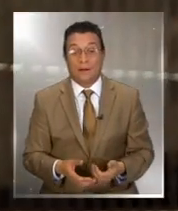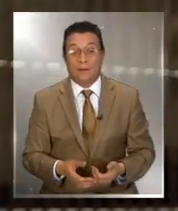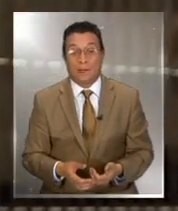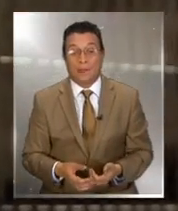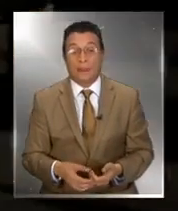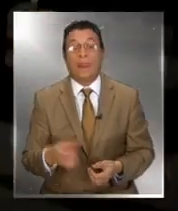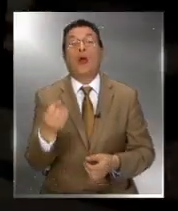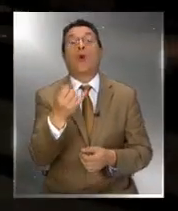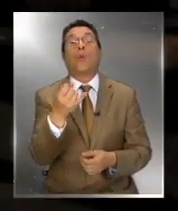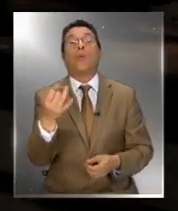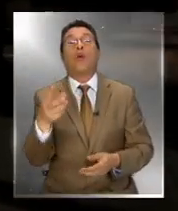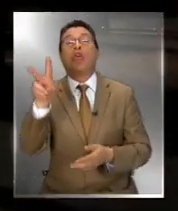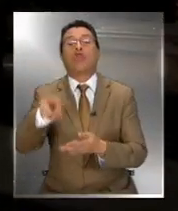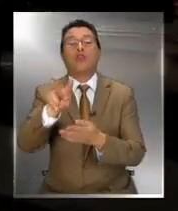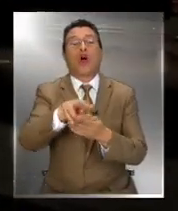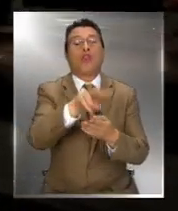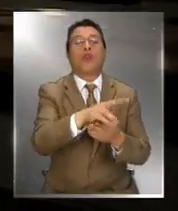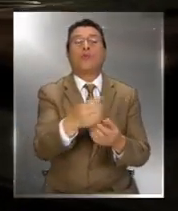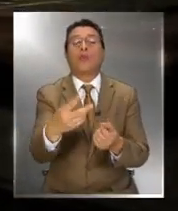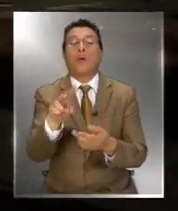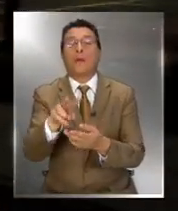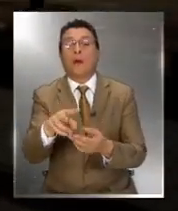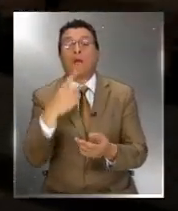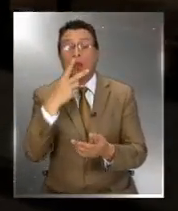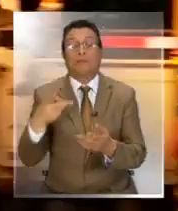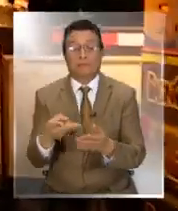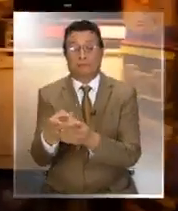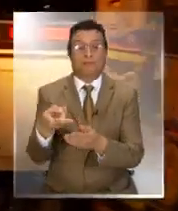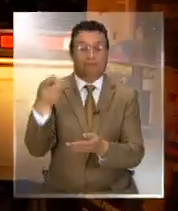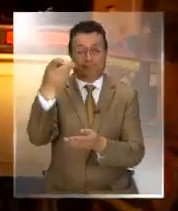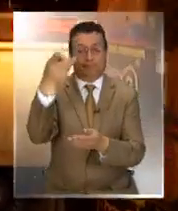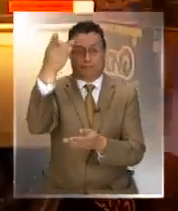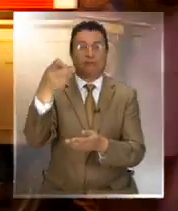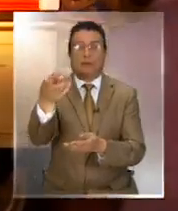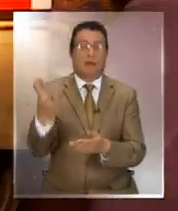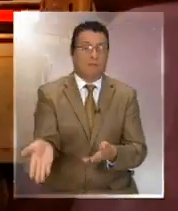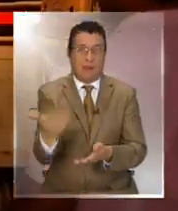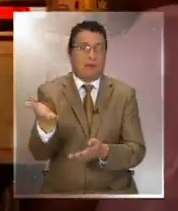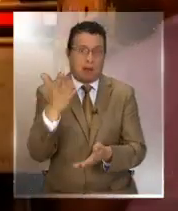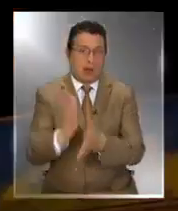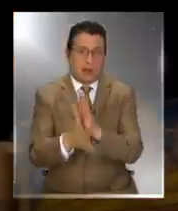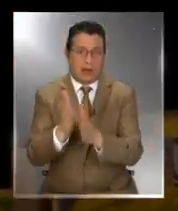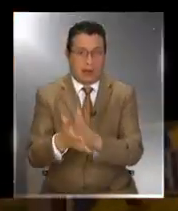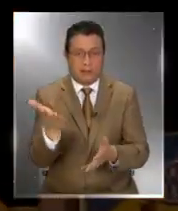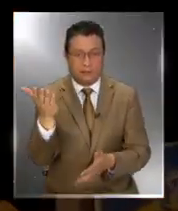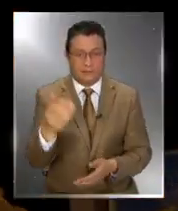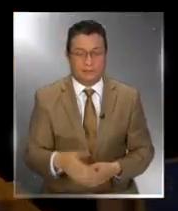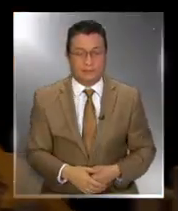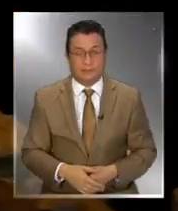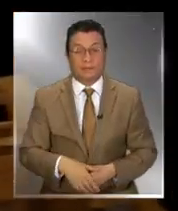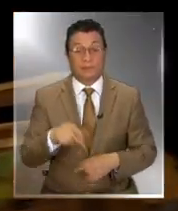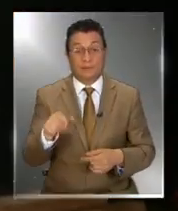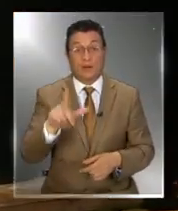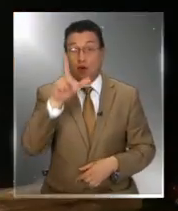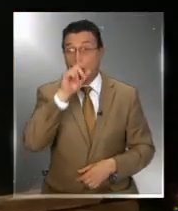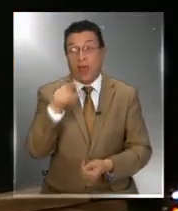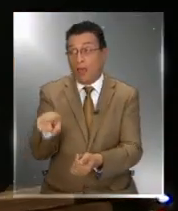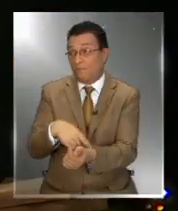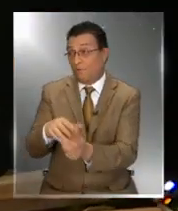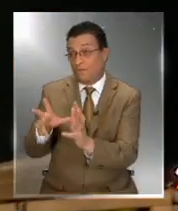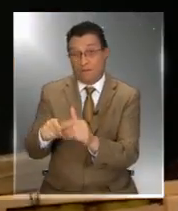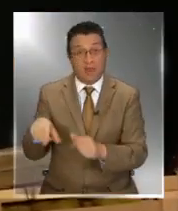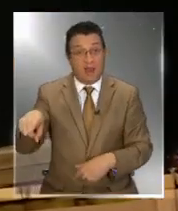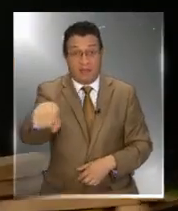¿Cuántos pares te caen, Peneta, ahí? Dile al Emilio que te tire el bien para arriba, con la hoja. ¿Ves la hoja al tiro? Pero aquí en La Vega esto es como una familia, esto.